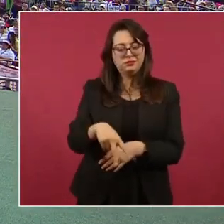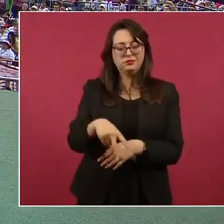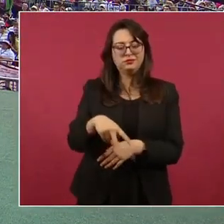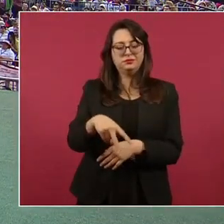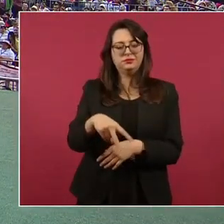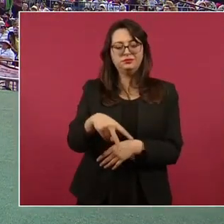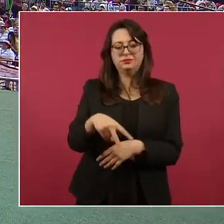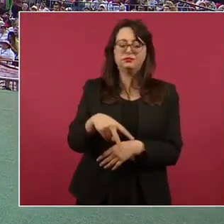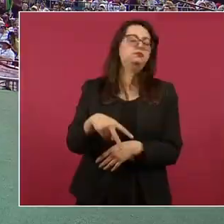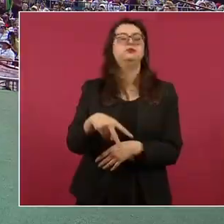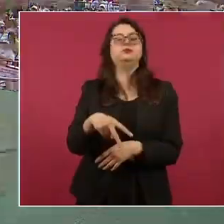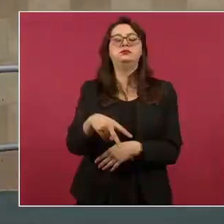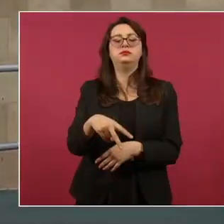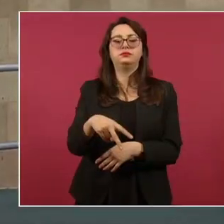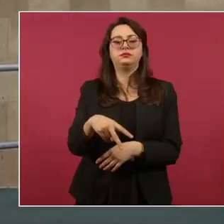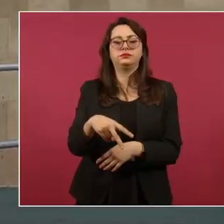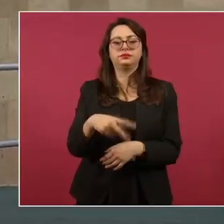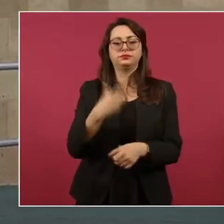que se